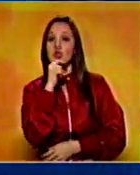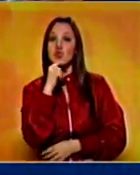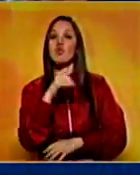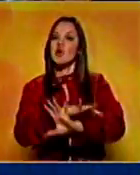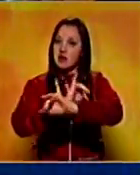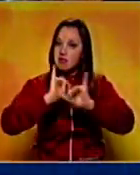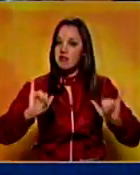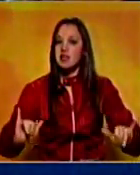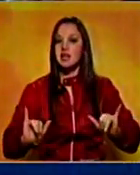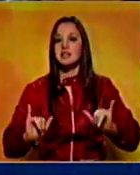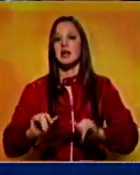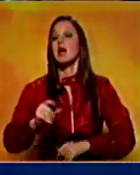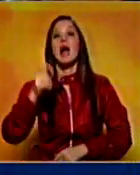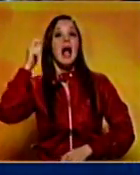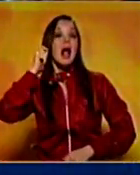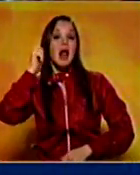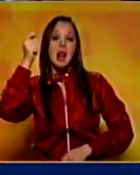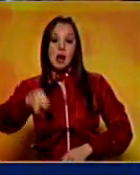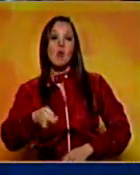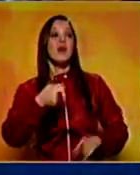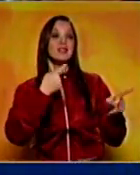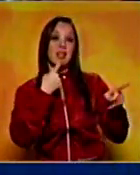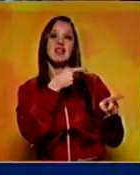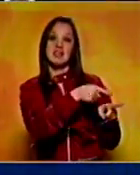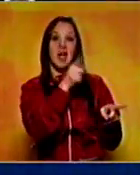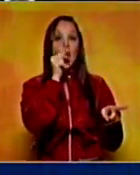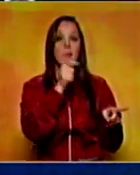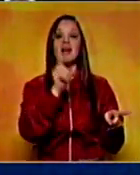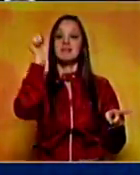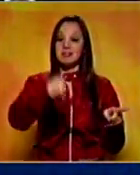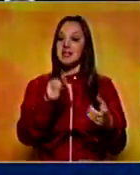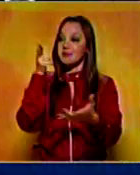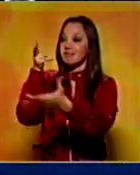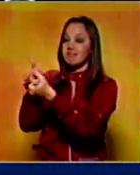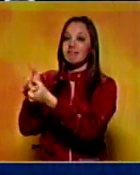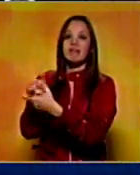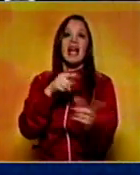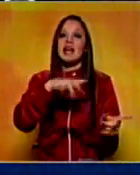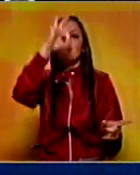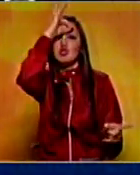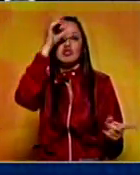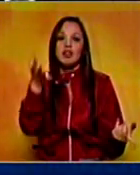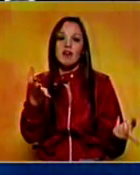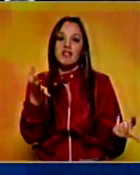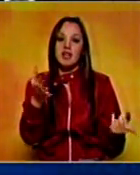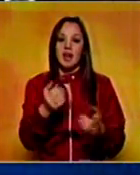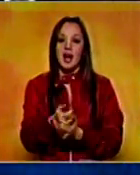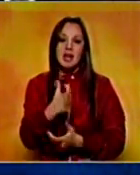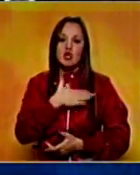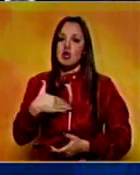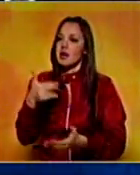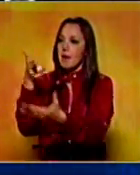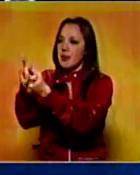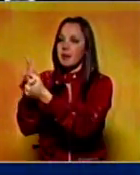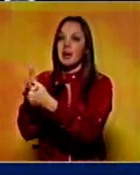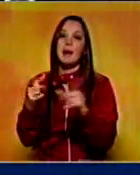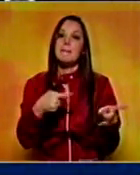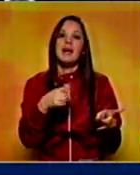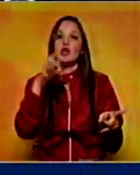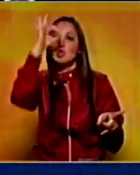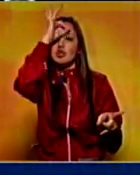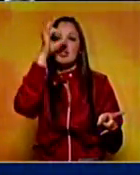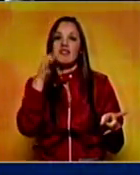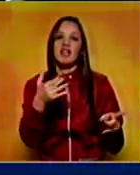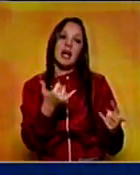jueza Consideró que el atleta paralímpico disparó contra su novia en un acto de negligencia pero sin intención de asesinarla queda A